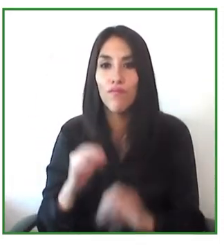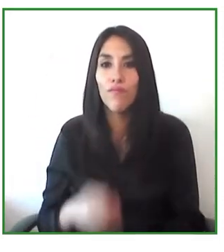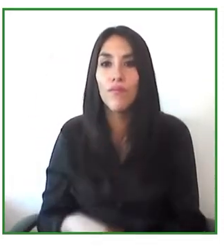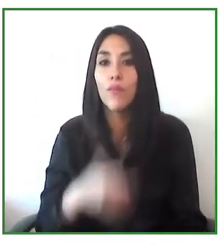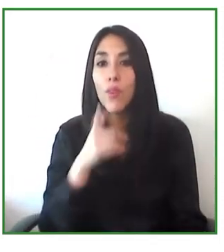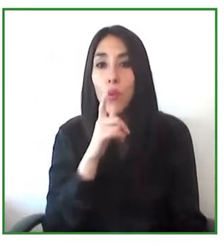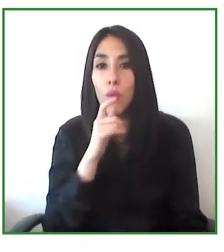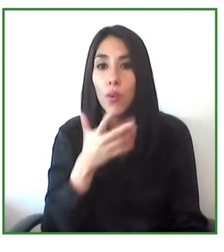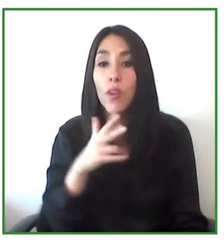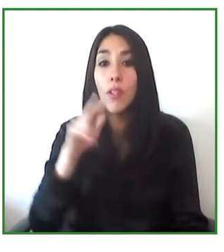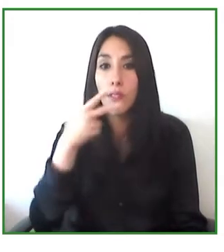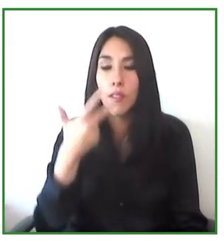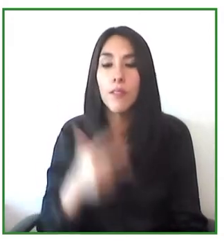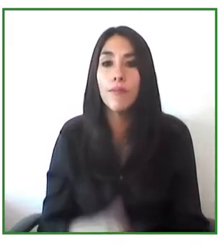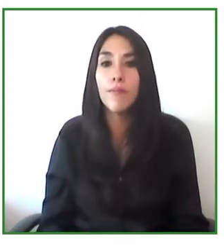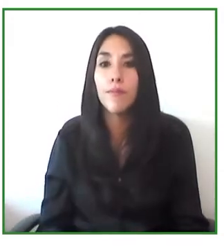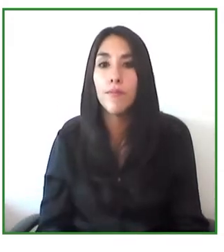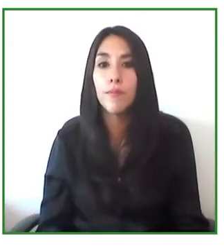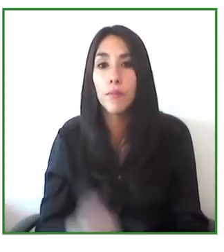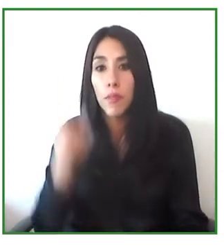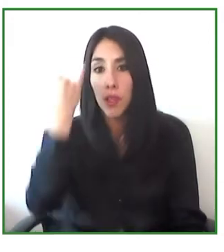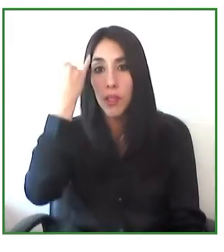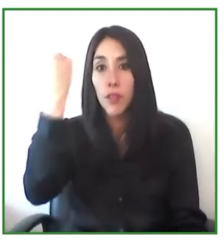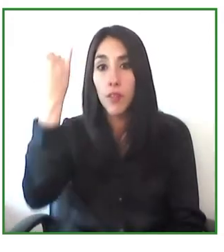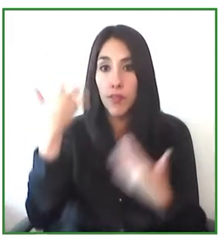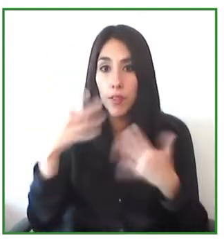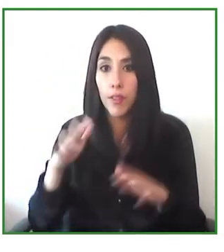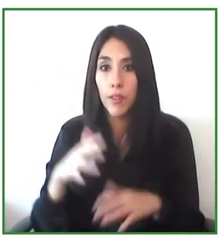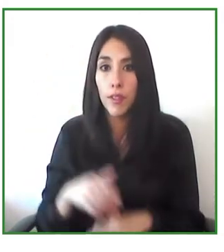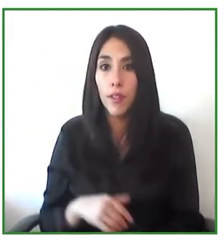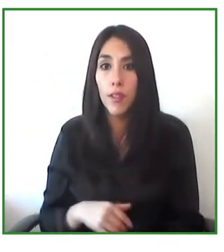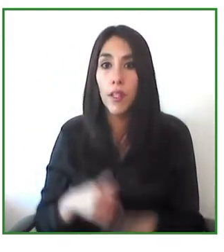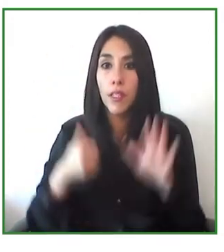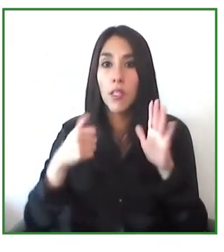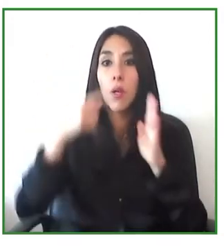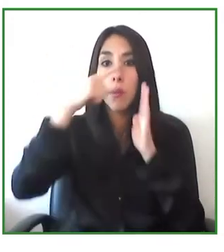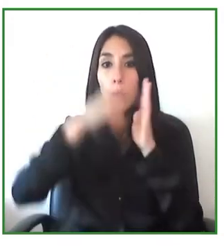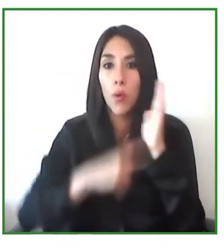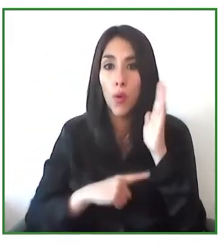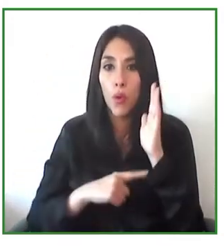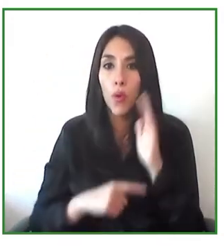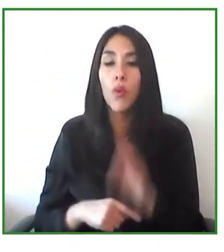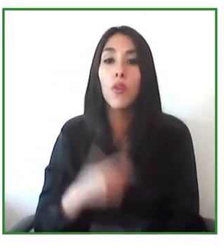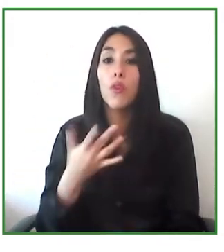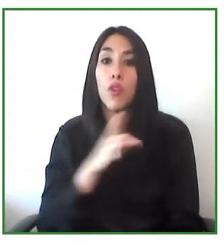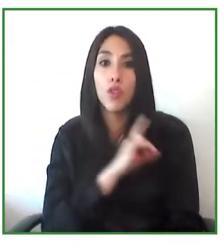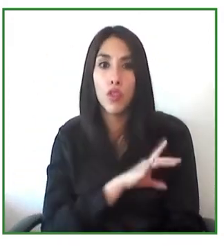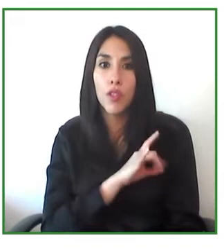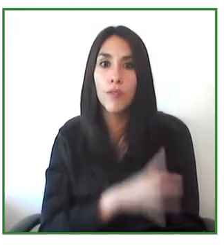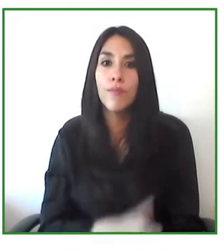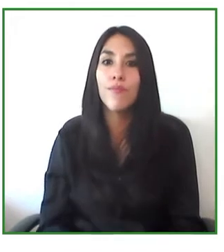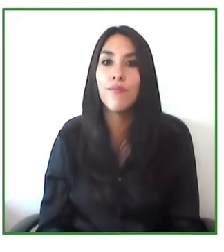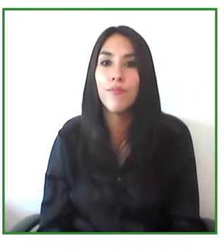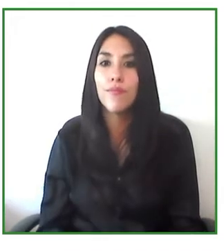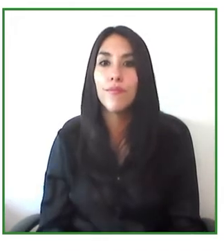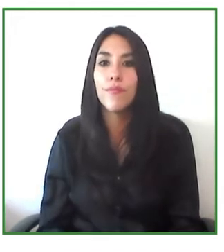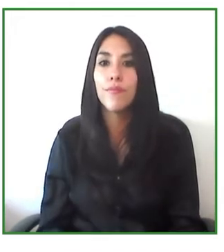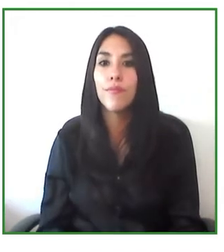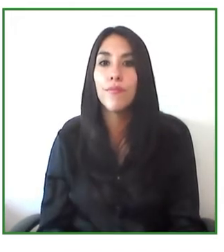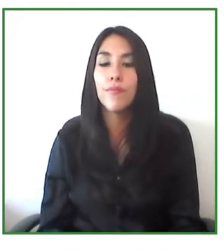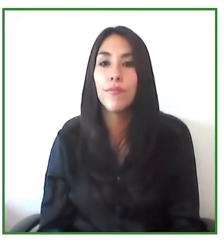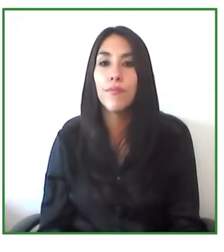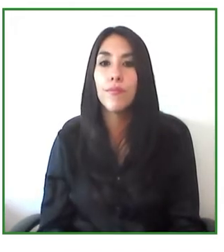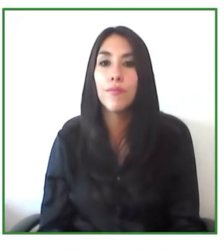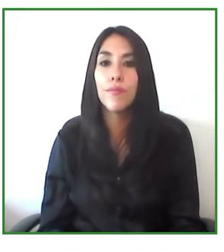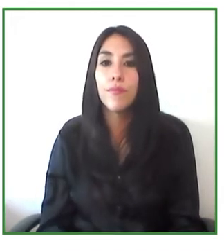de pilotaje en Chile, y vamos a invitar entonces ahora a que nos cuente, primero William Cuevas, representante